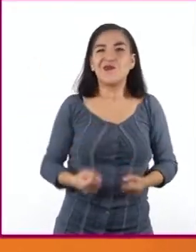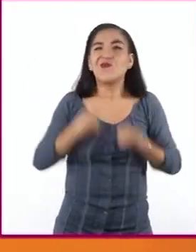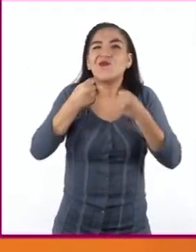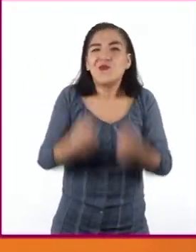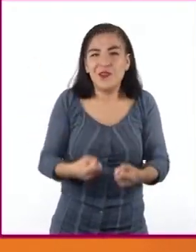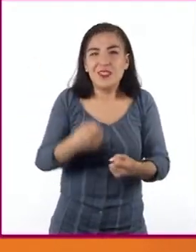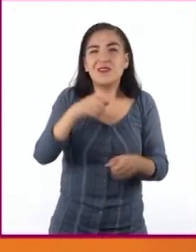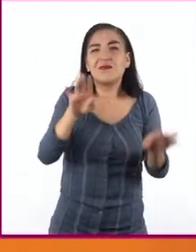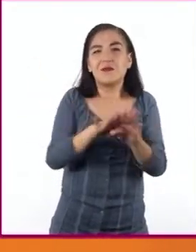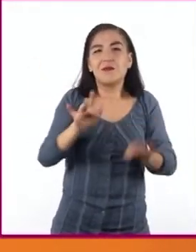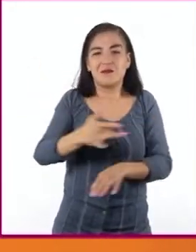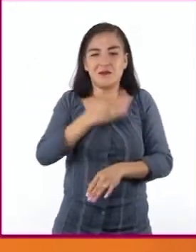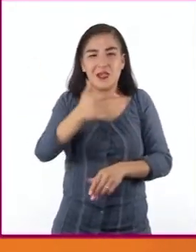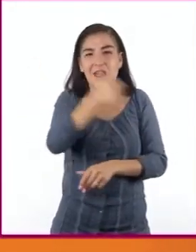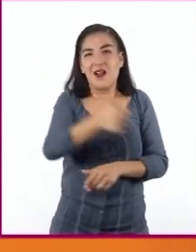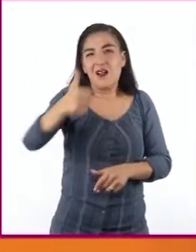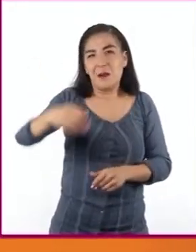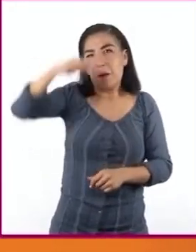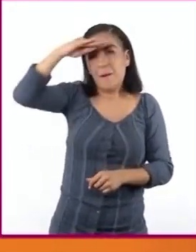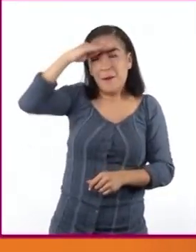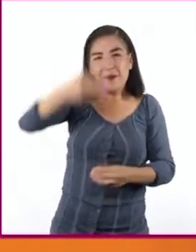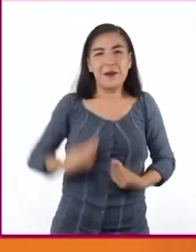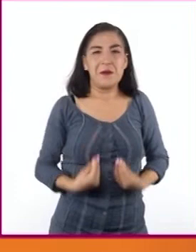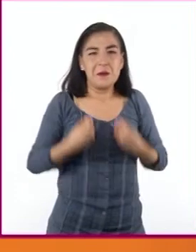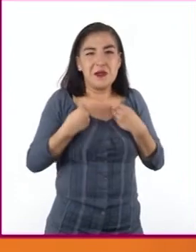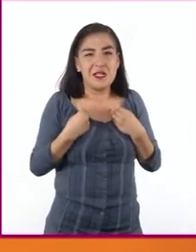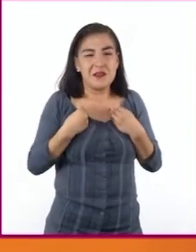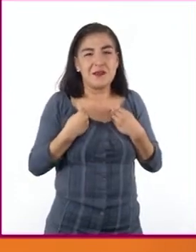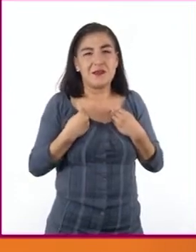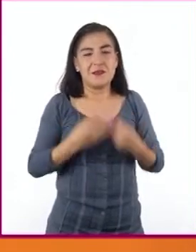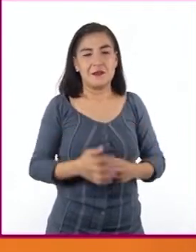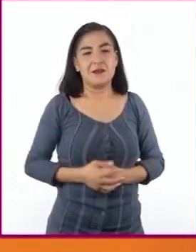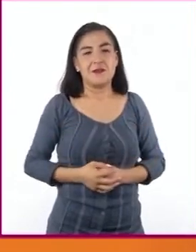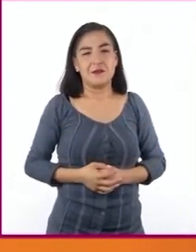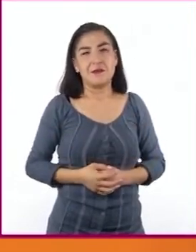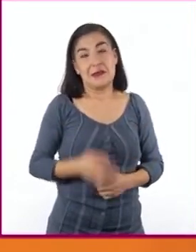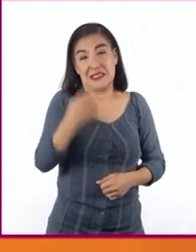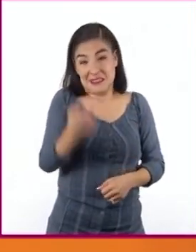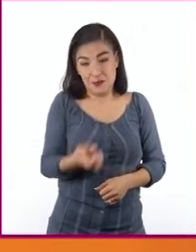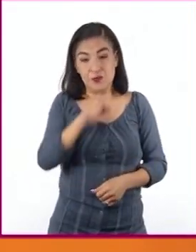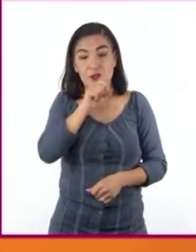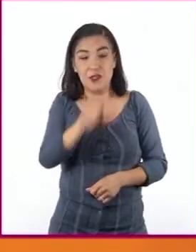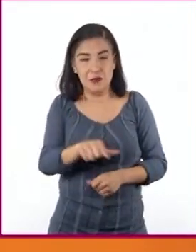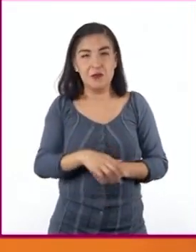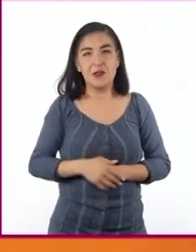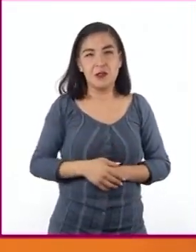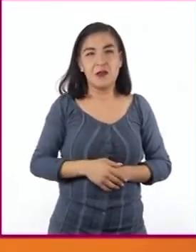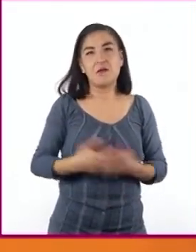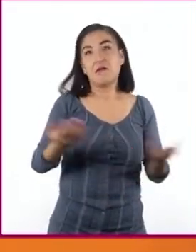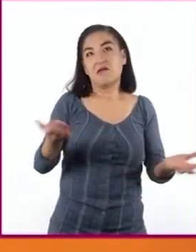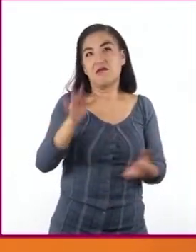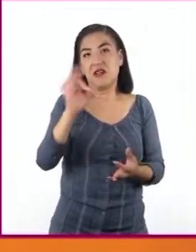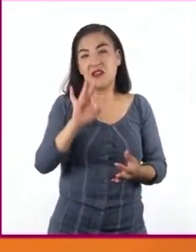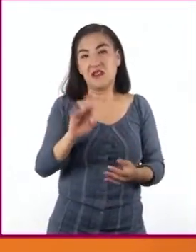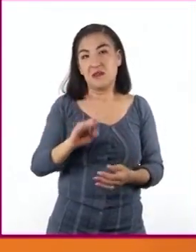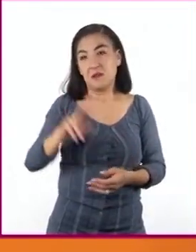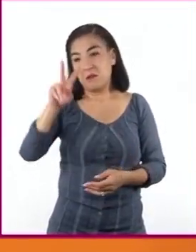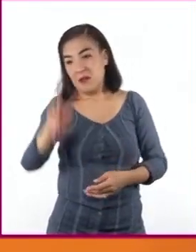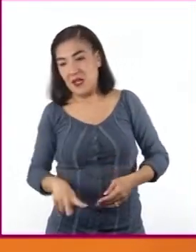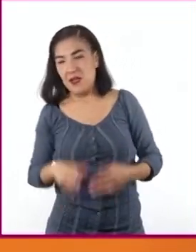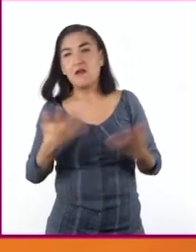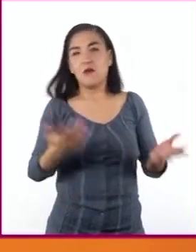fuertemente en cómo deben pensar y vivir, sin que esto necesariamente sea verdadero o